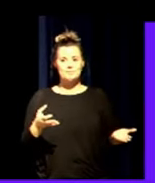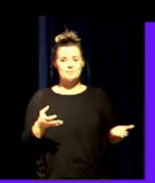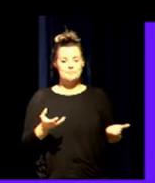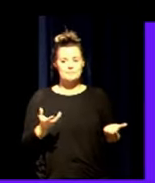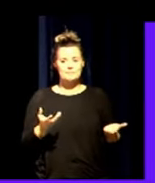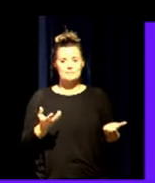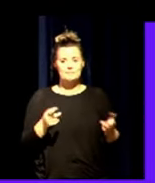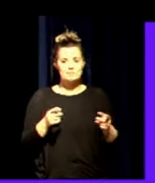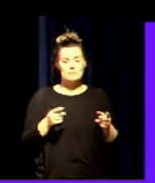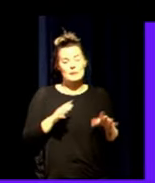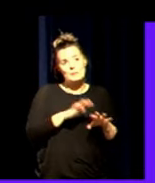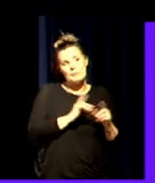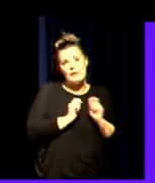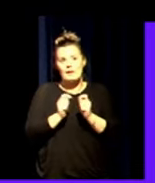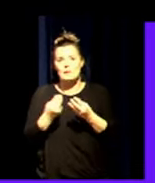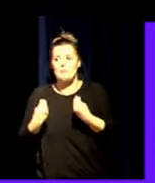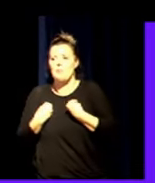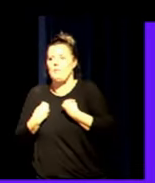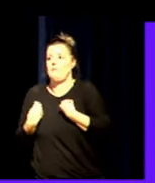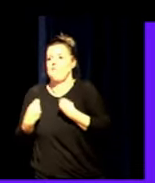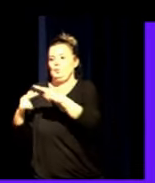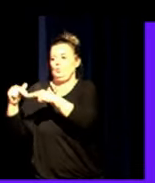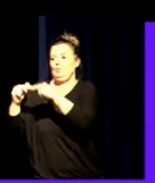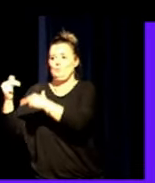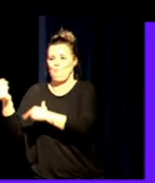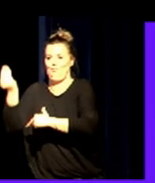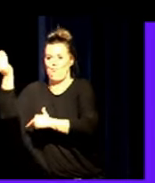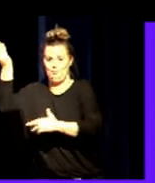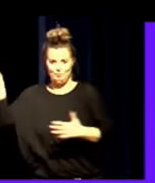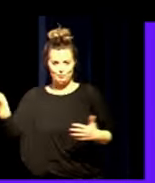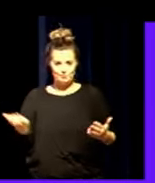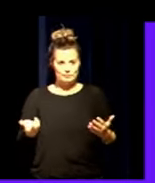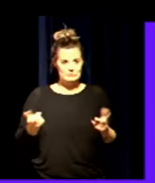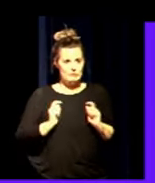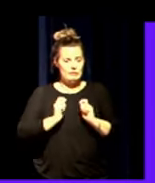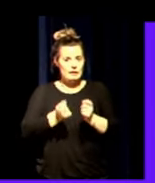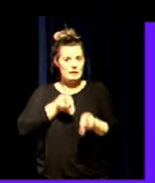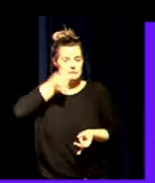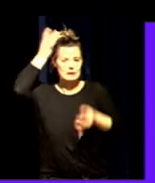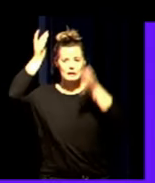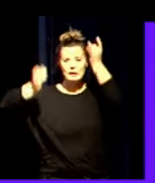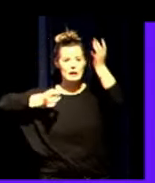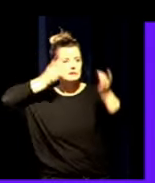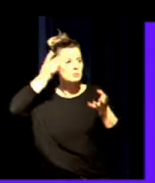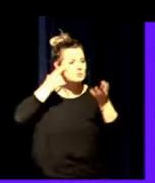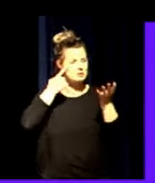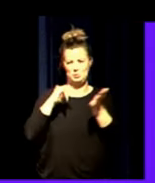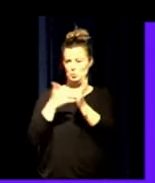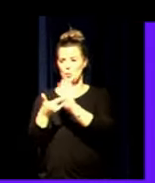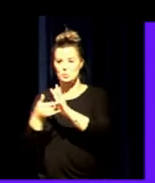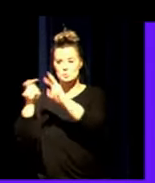la vida más coherente, ¿no? Y dando oportunidades, siendo creativos, buscando salidas ahí donde parece que no sucede,